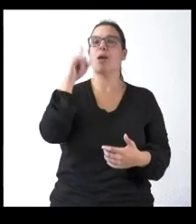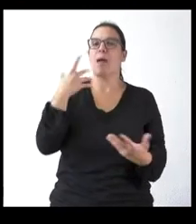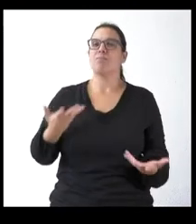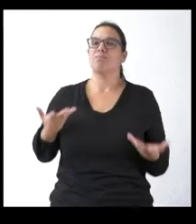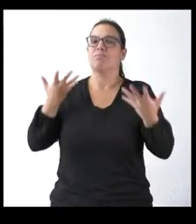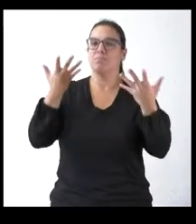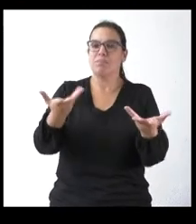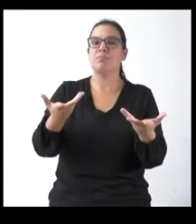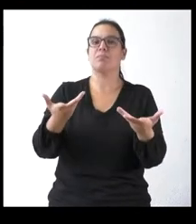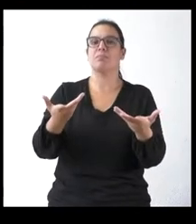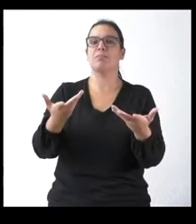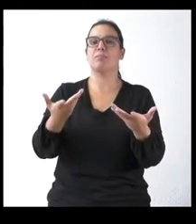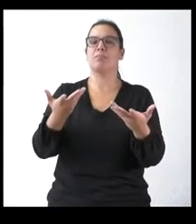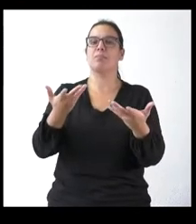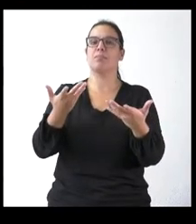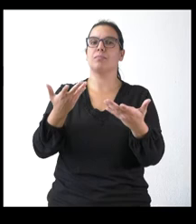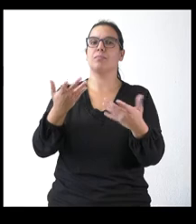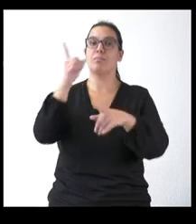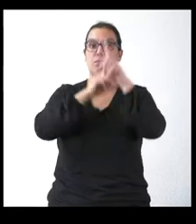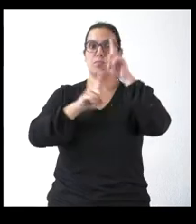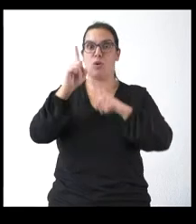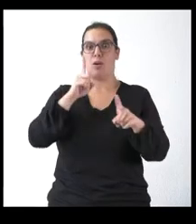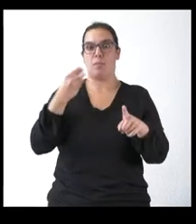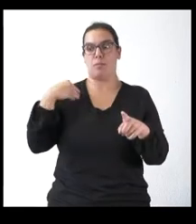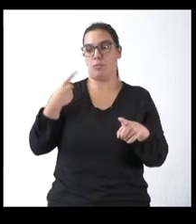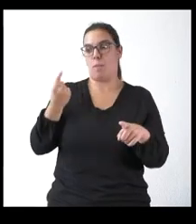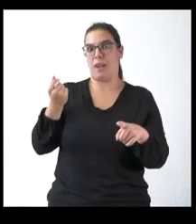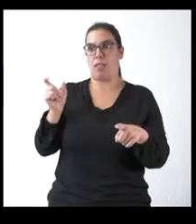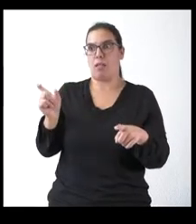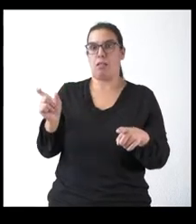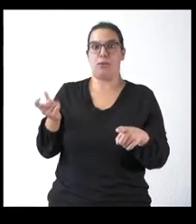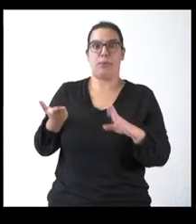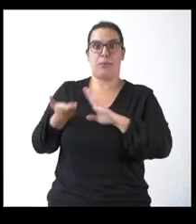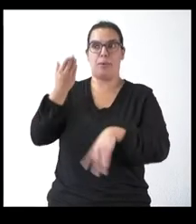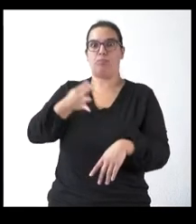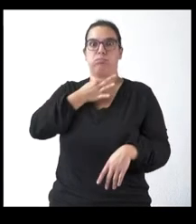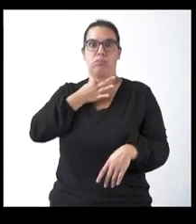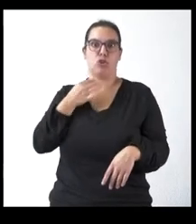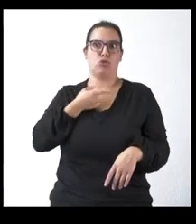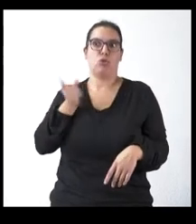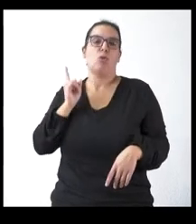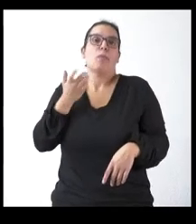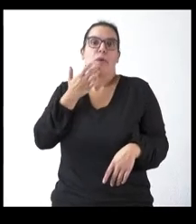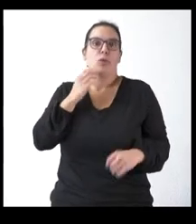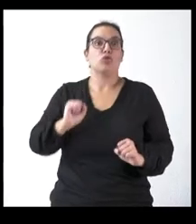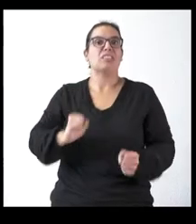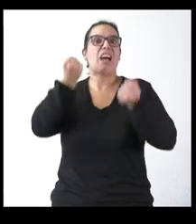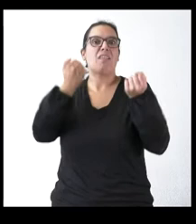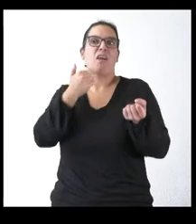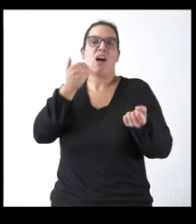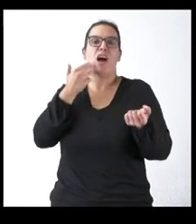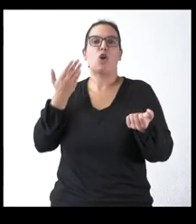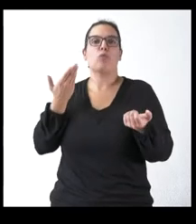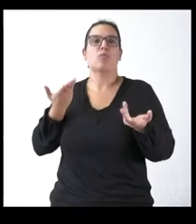a esa a esa superación del problema de la inflación que tenemos todos los ciudadanos por esta vía es decir por un por